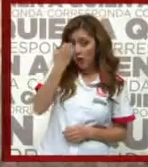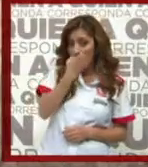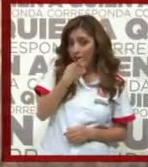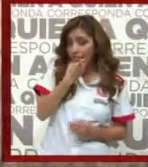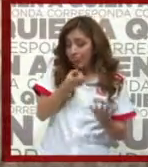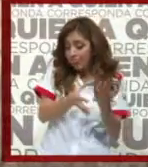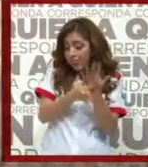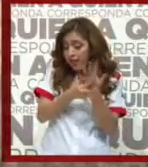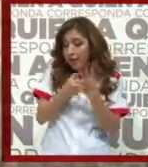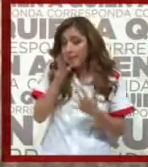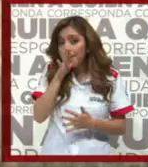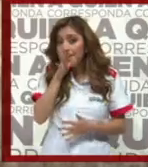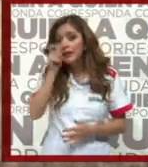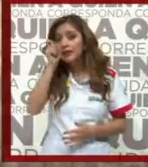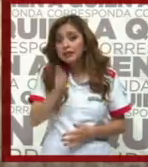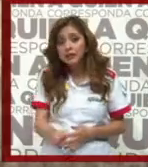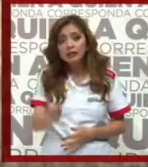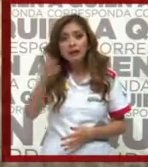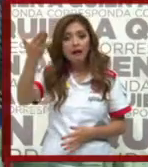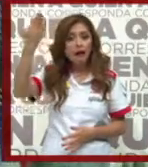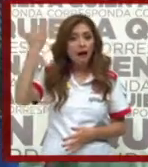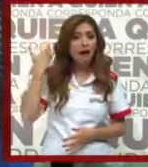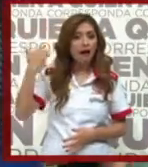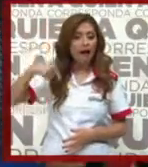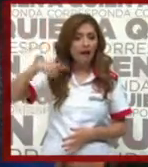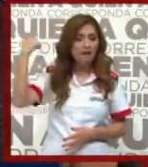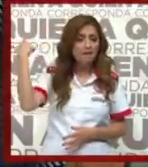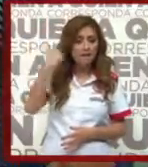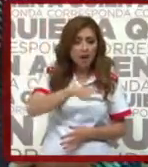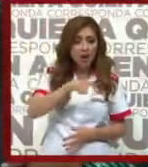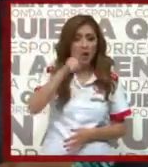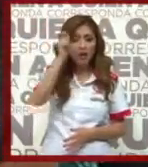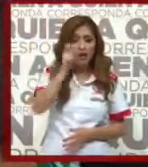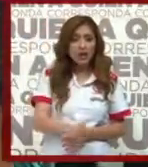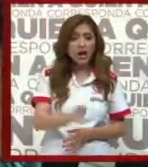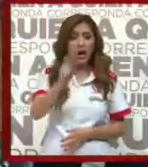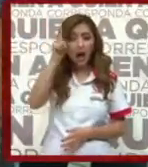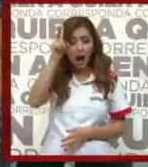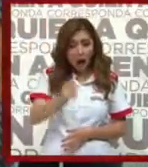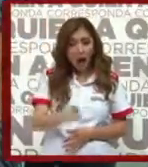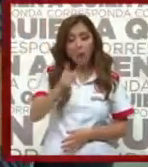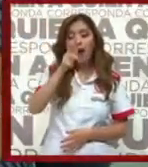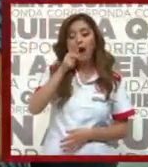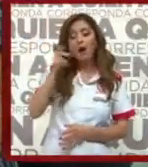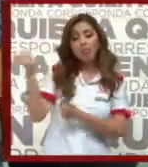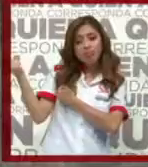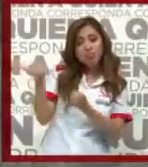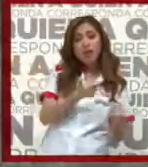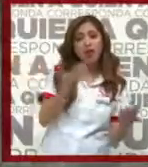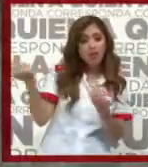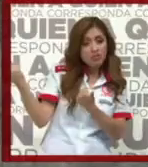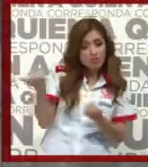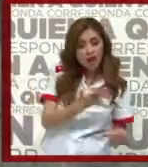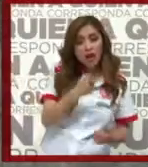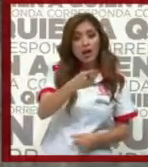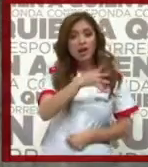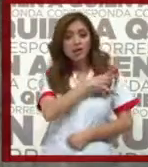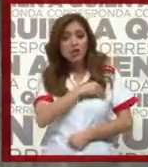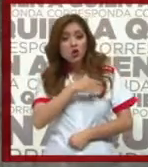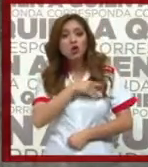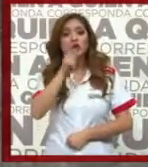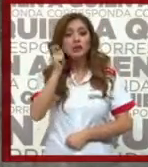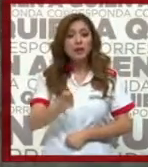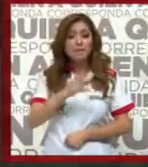estudiantes, se encontraba en pésimas condiciones, que hasta agua les han pedido y que sus hijos tienen que ir al baño